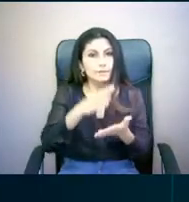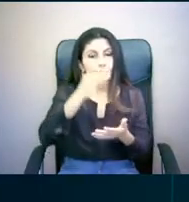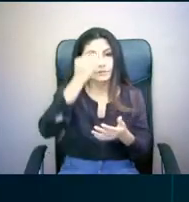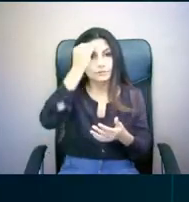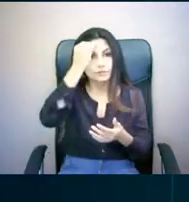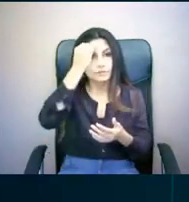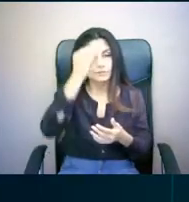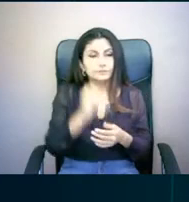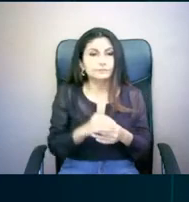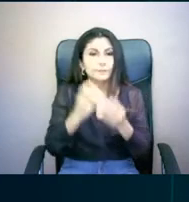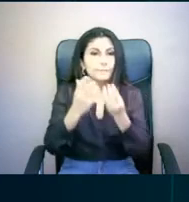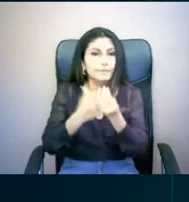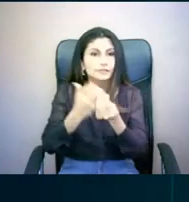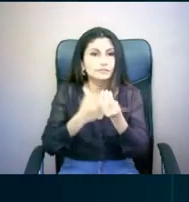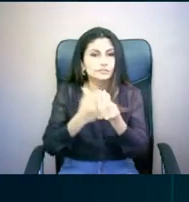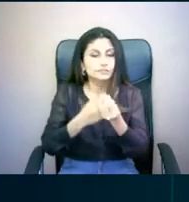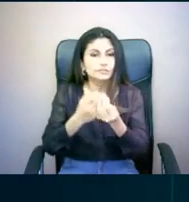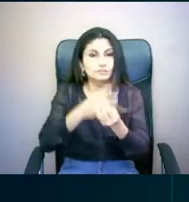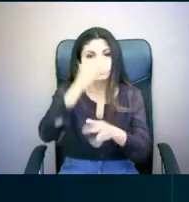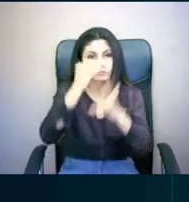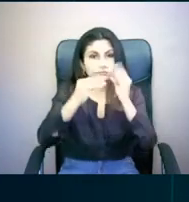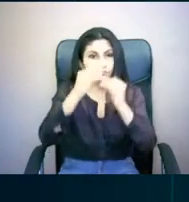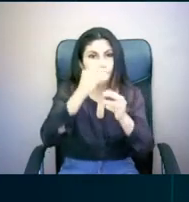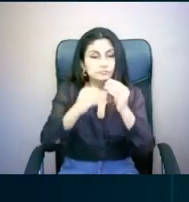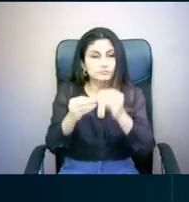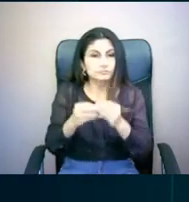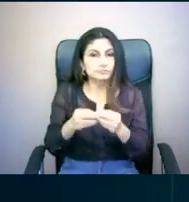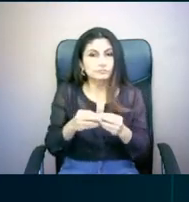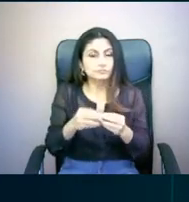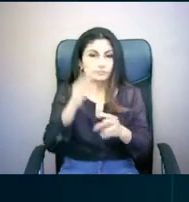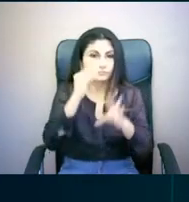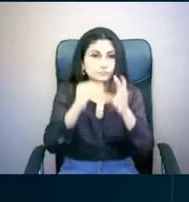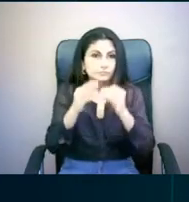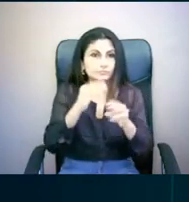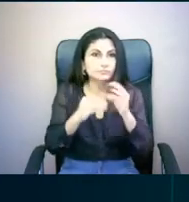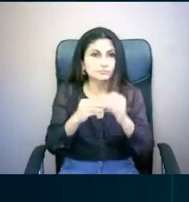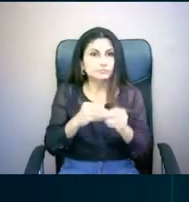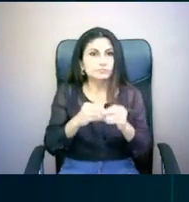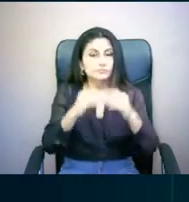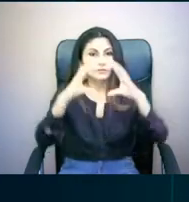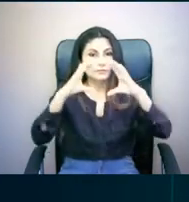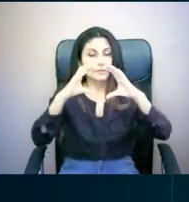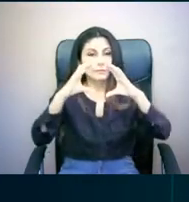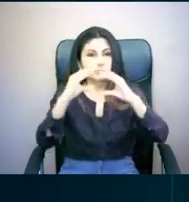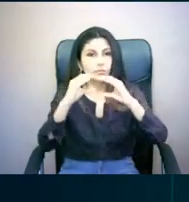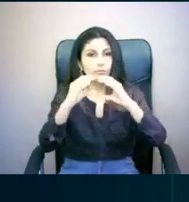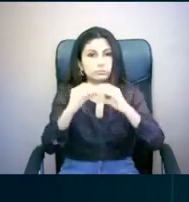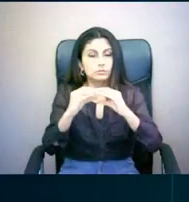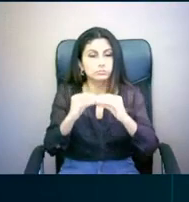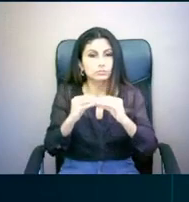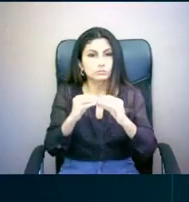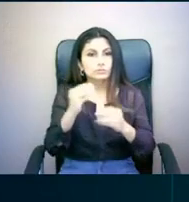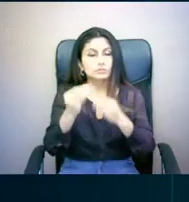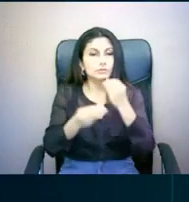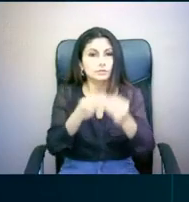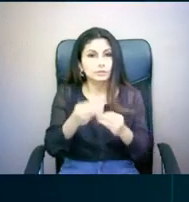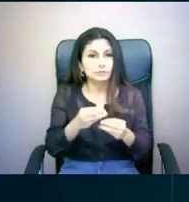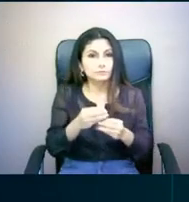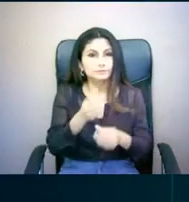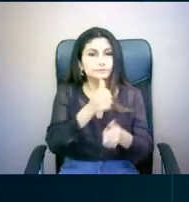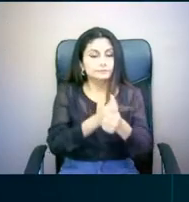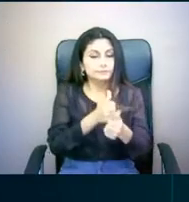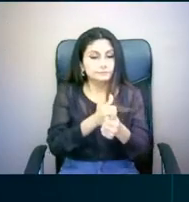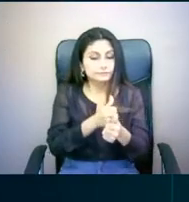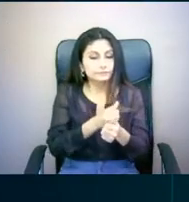el machine learning. Vemos entonces que ya entramos en el machine learning a tres grandes familias, que es el reforzado, el supervisado y